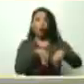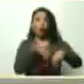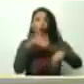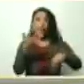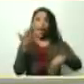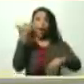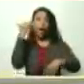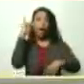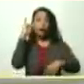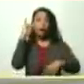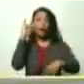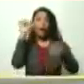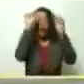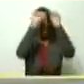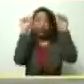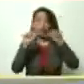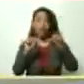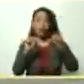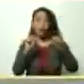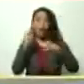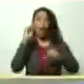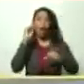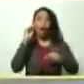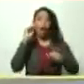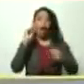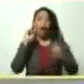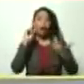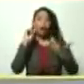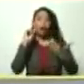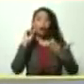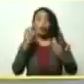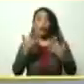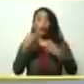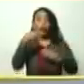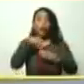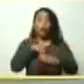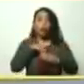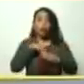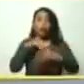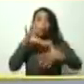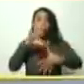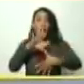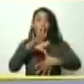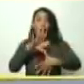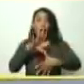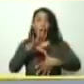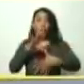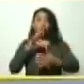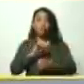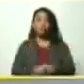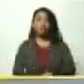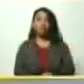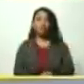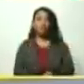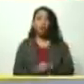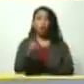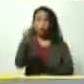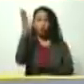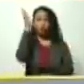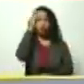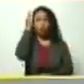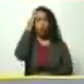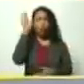sistema interamericano la corte interamericana la comisión interamericana Héctor y tú sabes